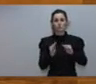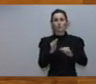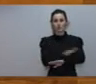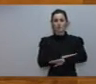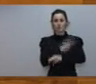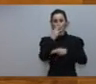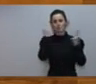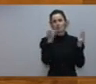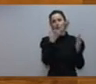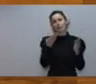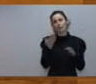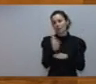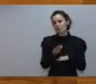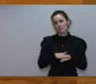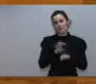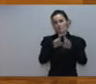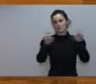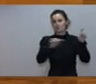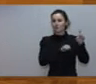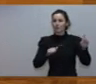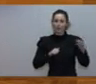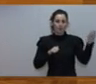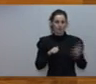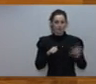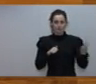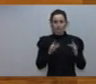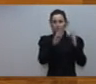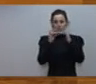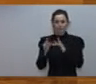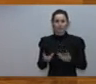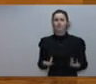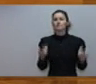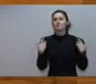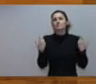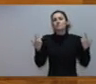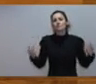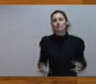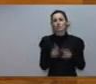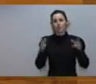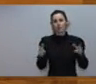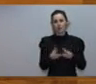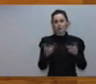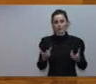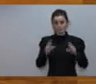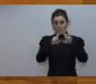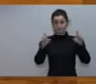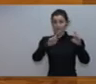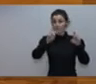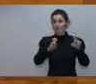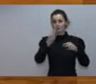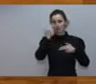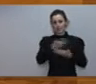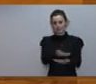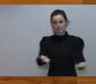un ejemplo para las empresas privadas y liderar la responsabilidad social de las empresas, sirviendo al interés